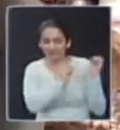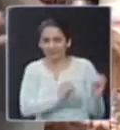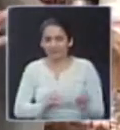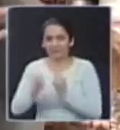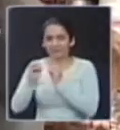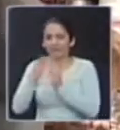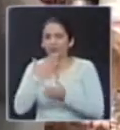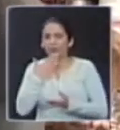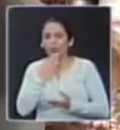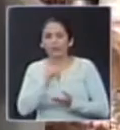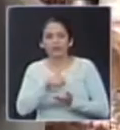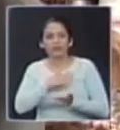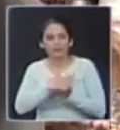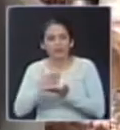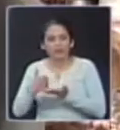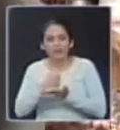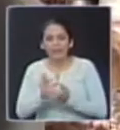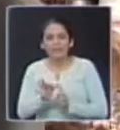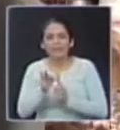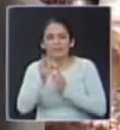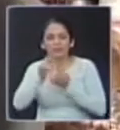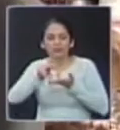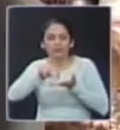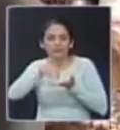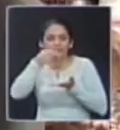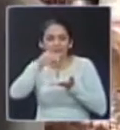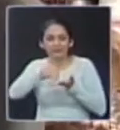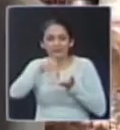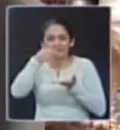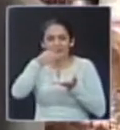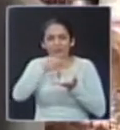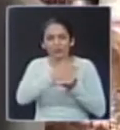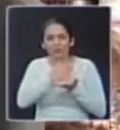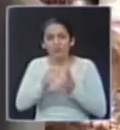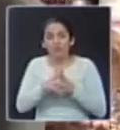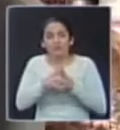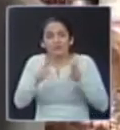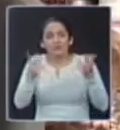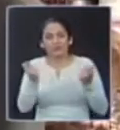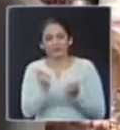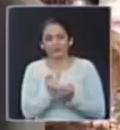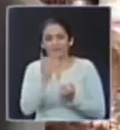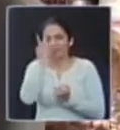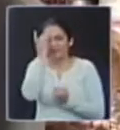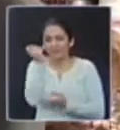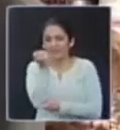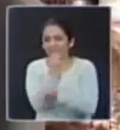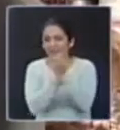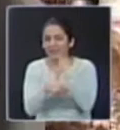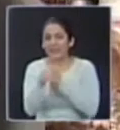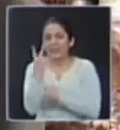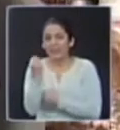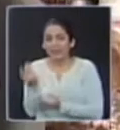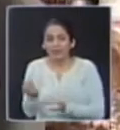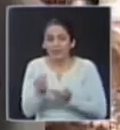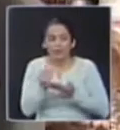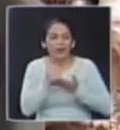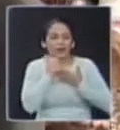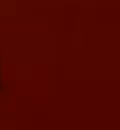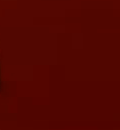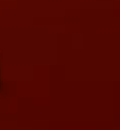más grande del Ecuador. Esto con el objetivo de obtener fondos para ayudar a la Fundación Oso. Bienvenida en Boa, gracias por acompañarnos,